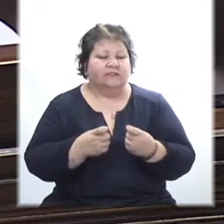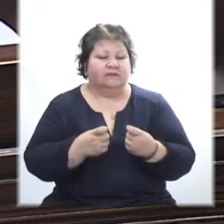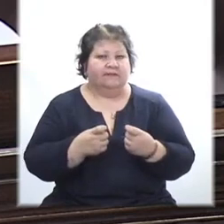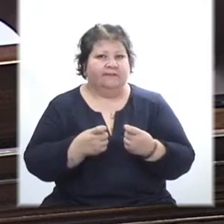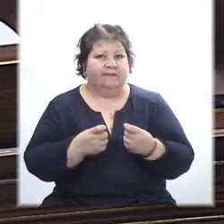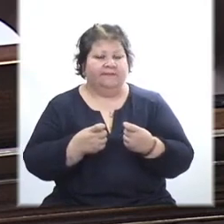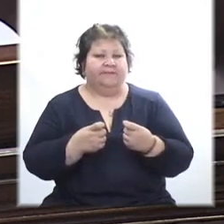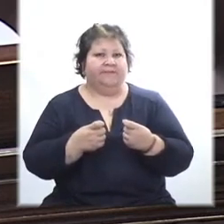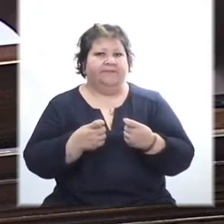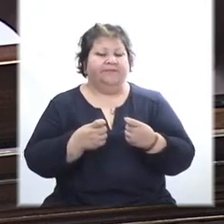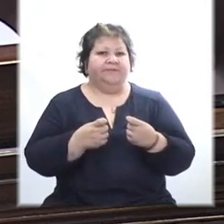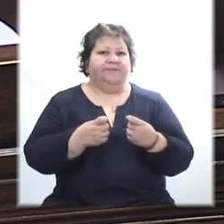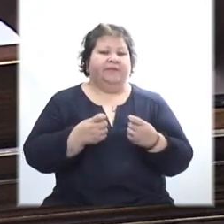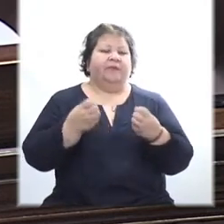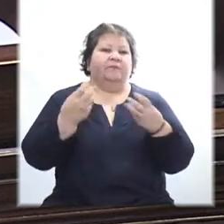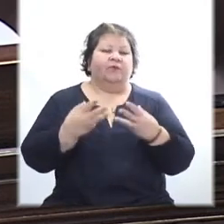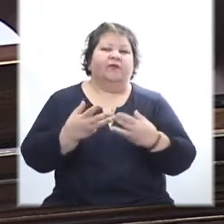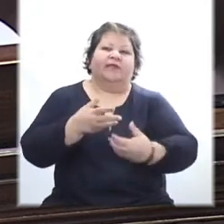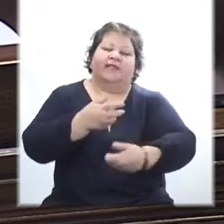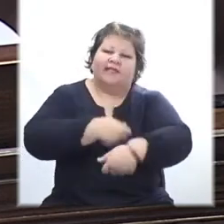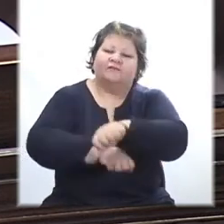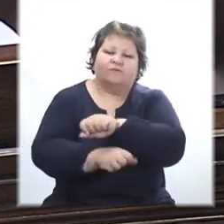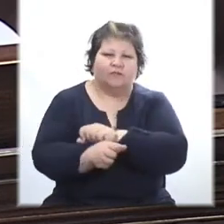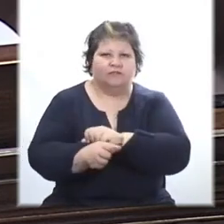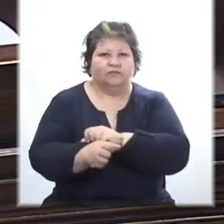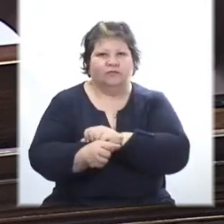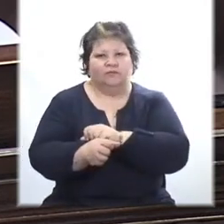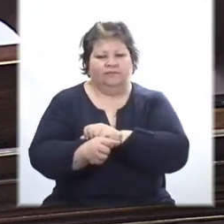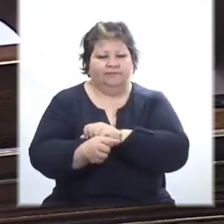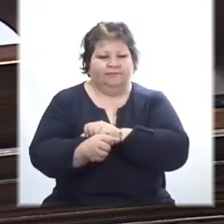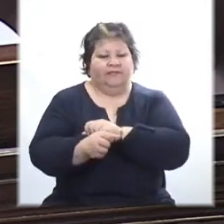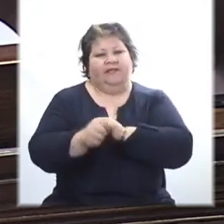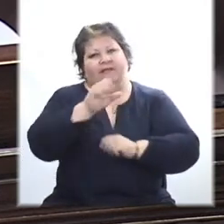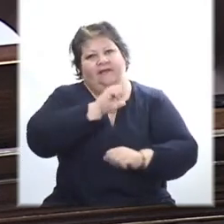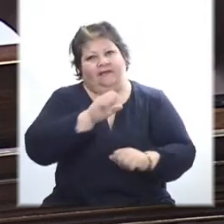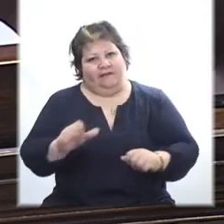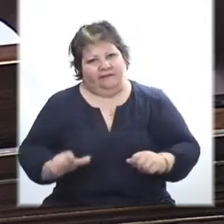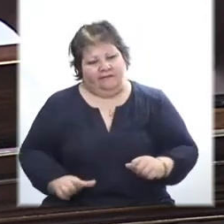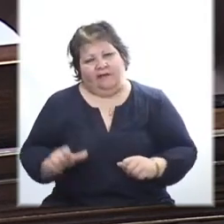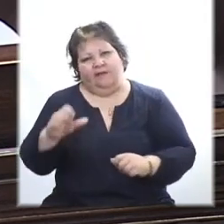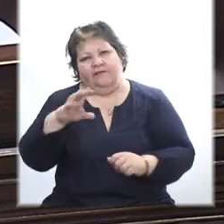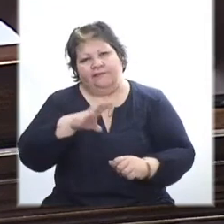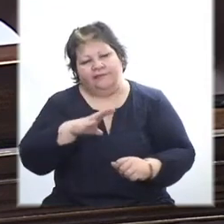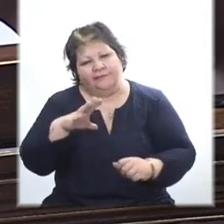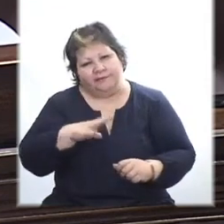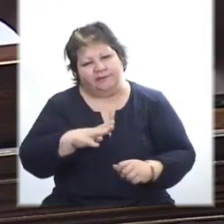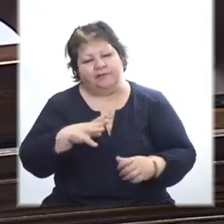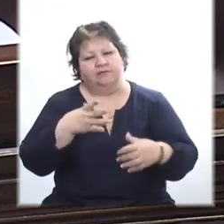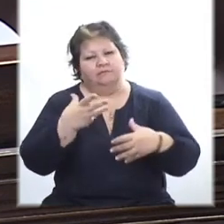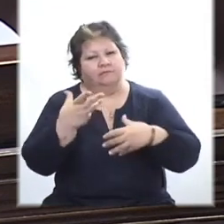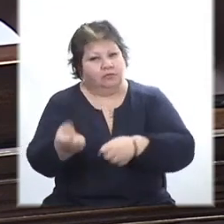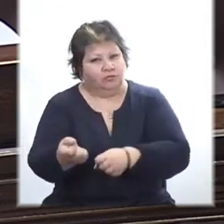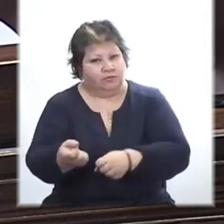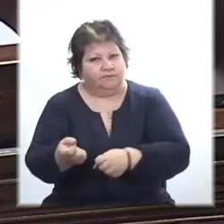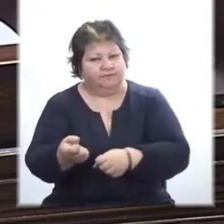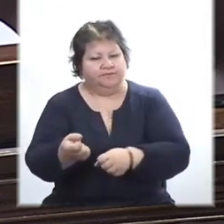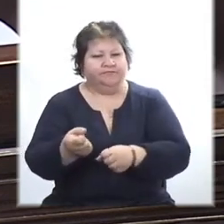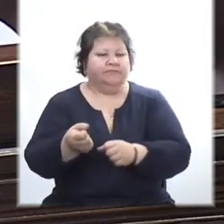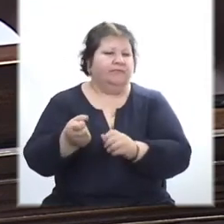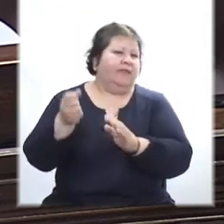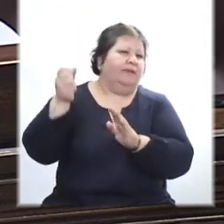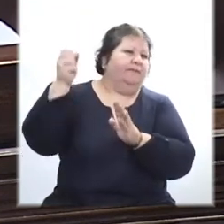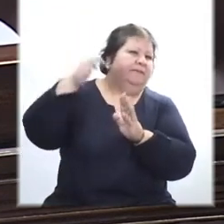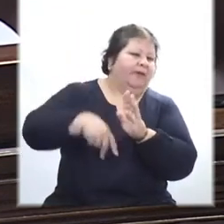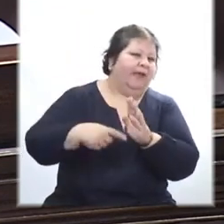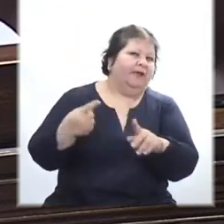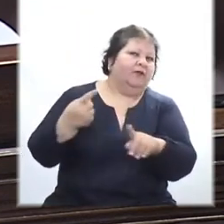aquí creo que el esfuerzo, más allá del esfuerzo del Estado, en todo lo que tiene que ver en sus planes contra incendio y